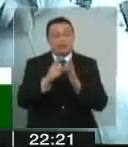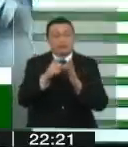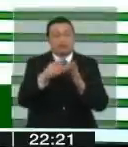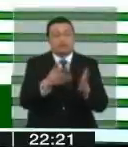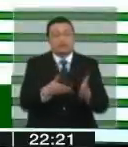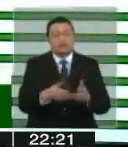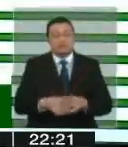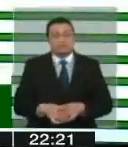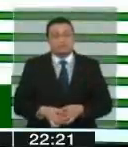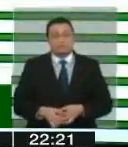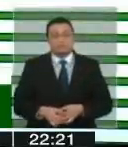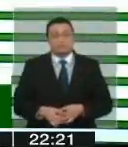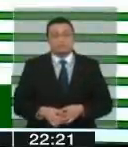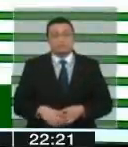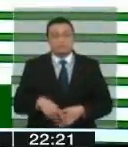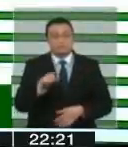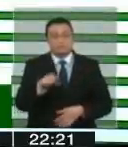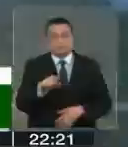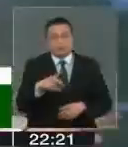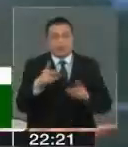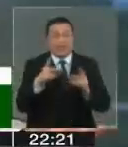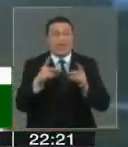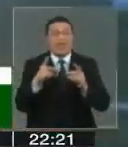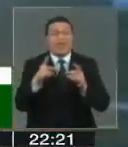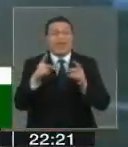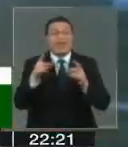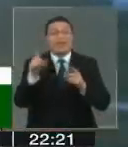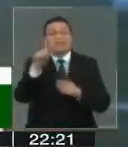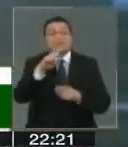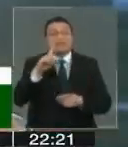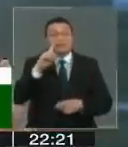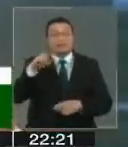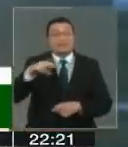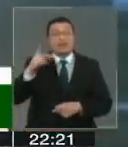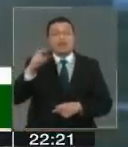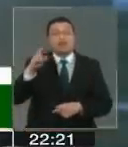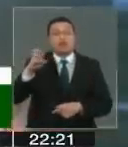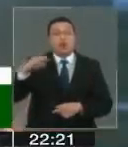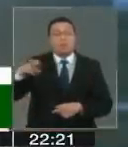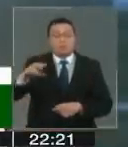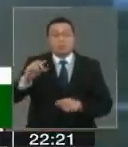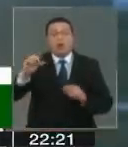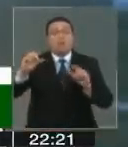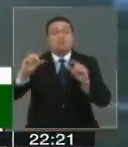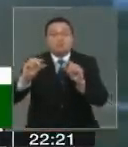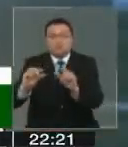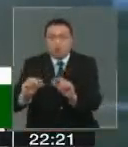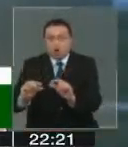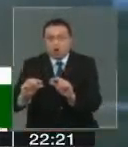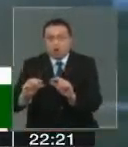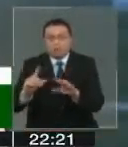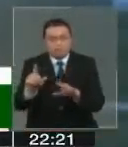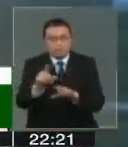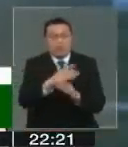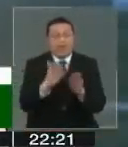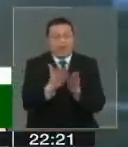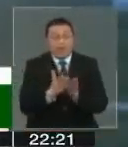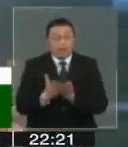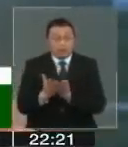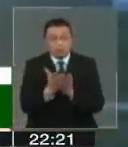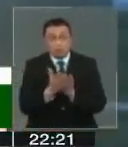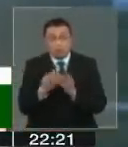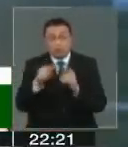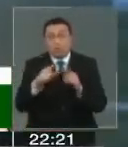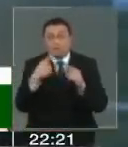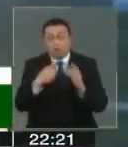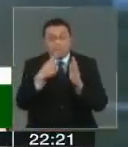Angelman? Mira, es un síndrome que igual es infrecuente, si nosotros pensamos como el número estadístico es bajito, entonces los estudios en general, cuando